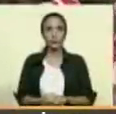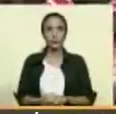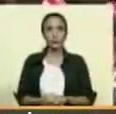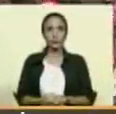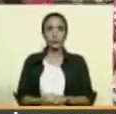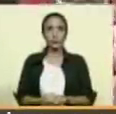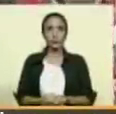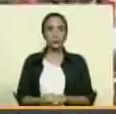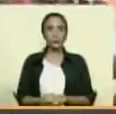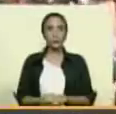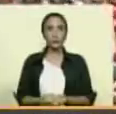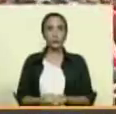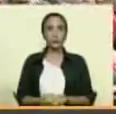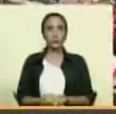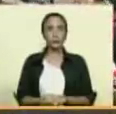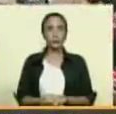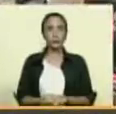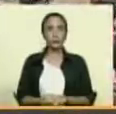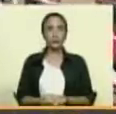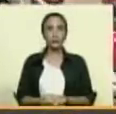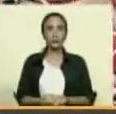Y en quinto lugar, sobre todo,